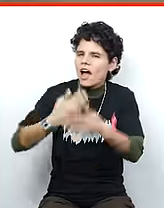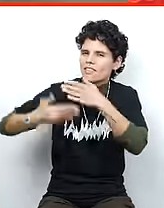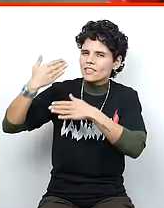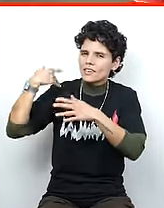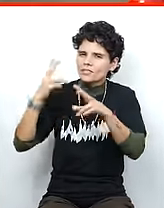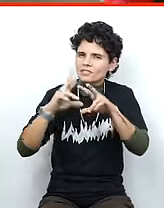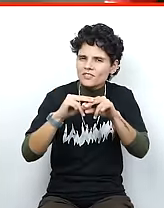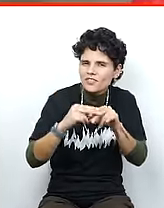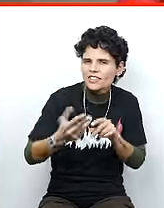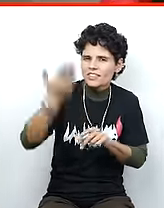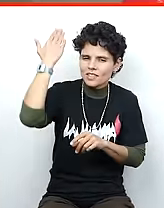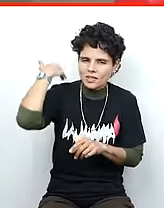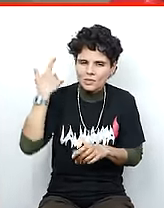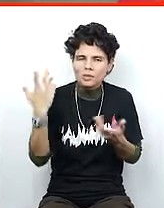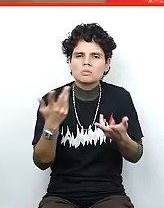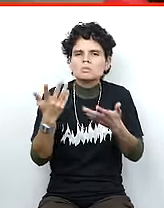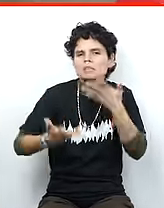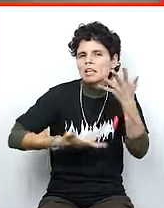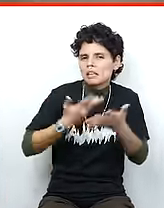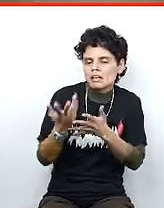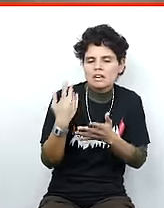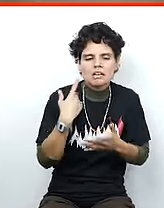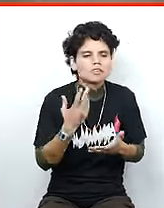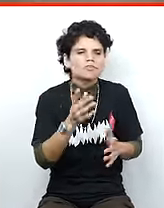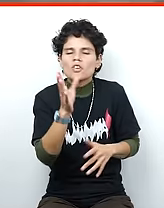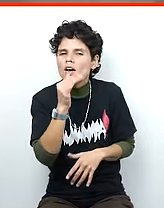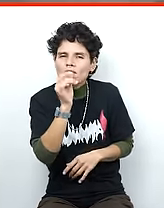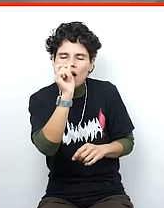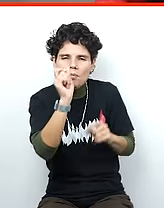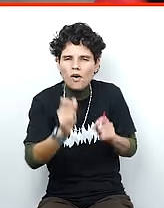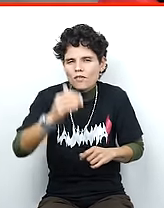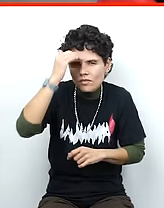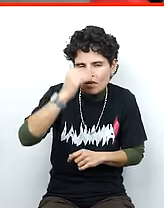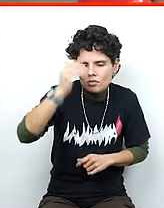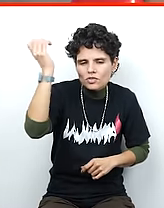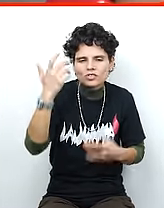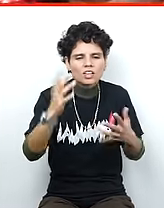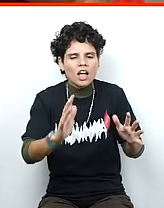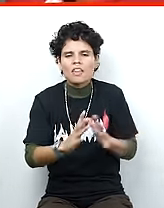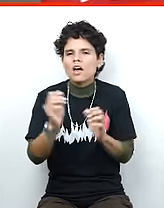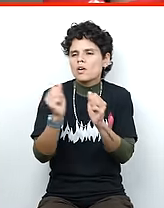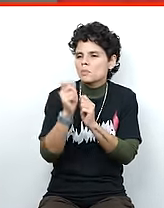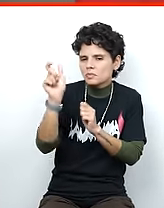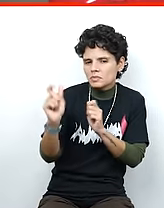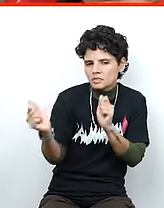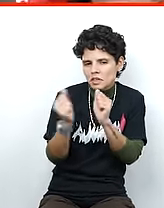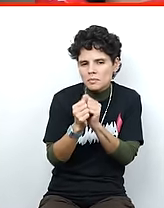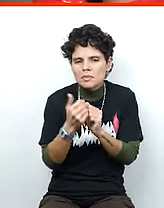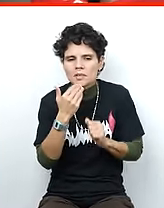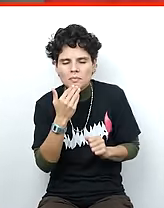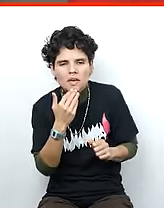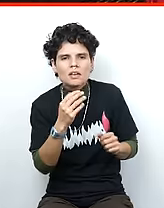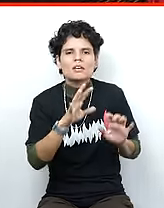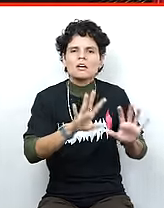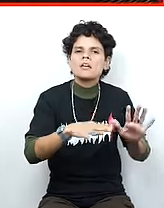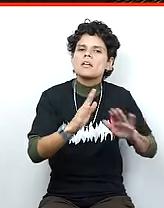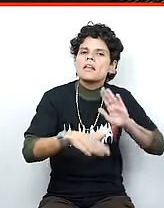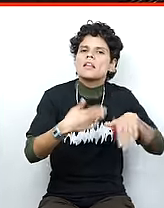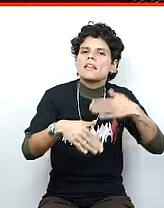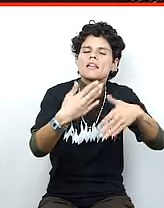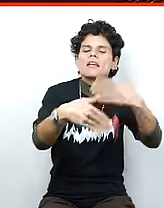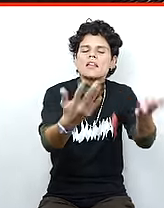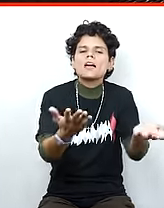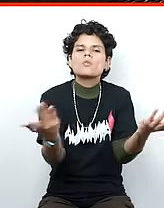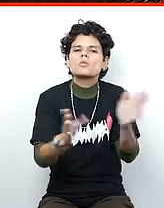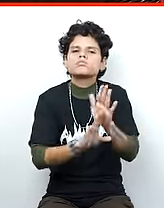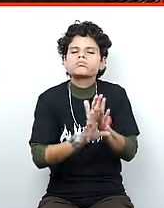las canciones, todas las tracklists que tenías, que subías, cuando no estabas tan pegado, sí, canciones con 2.000, 3.000 escuchas, sí, 4.000, 5.000, después 10.000,